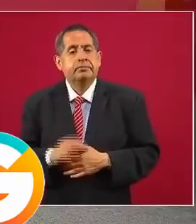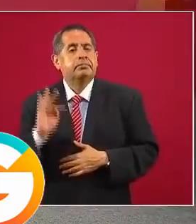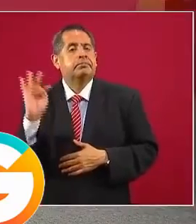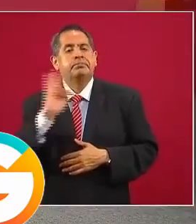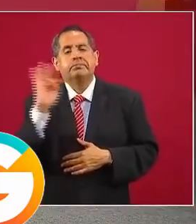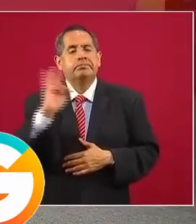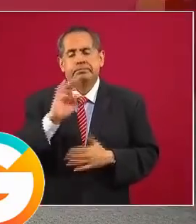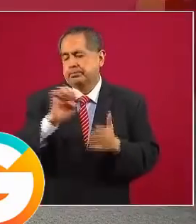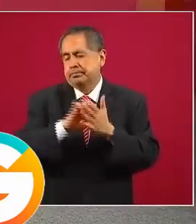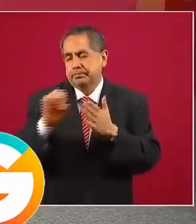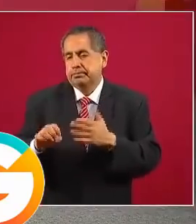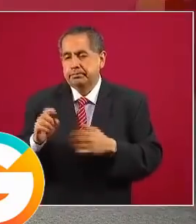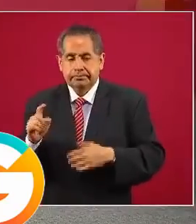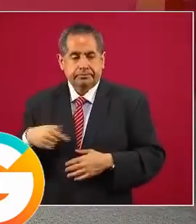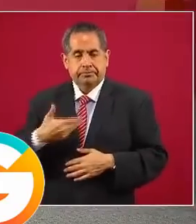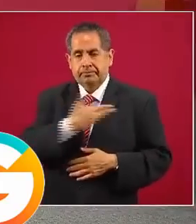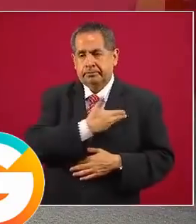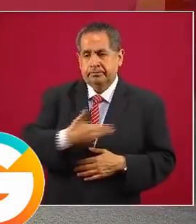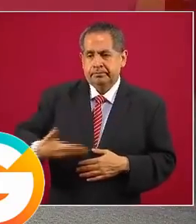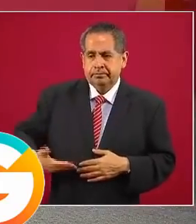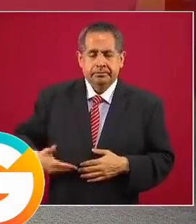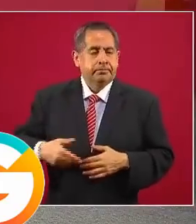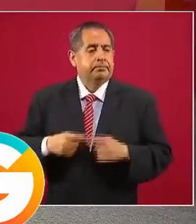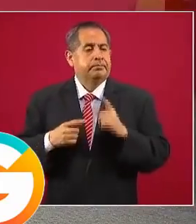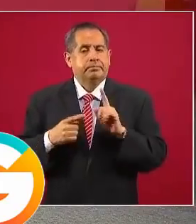presidencia llega impugnado